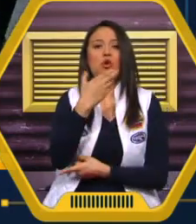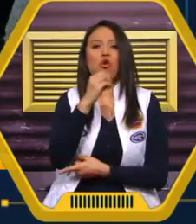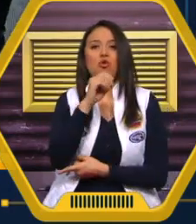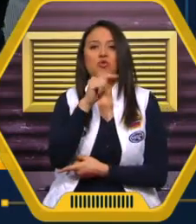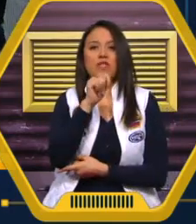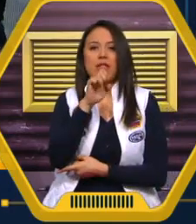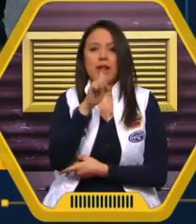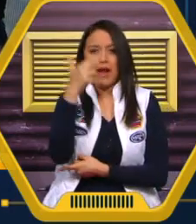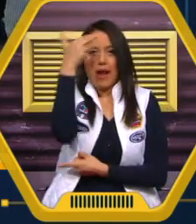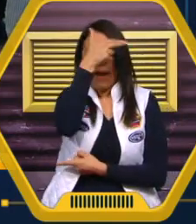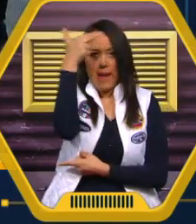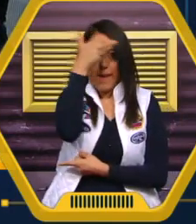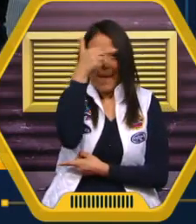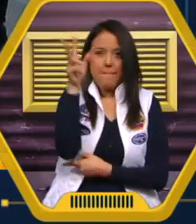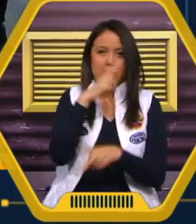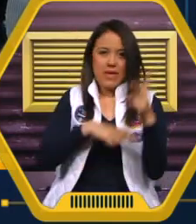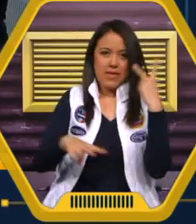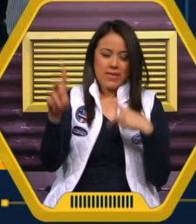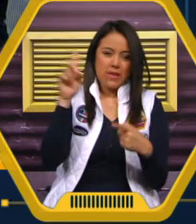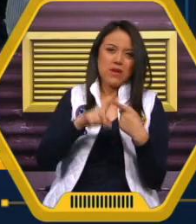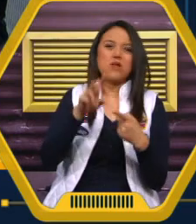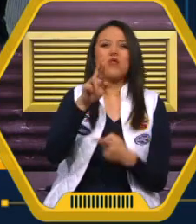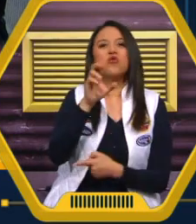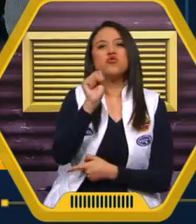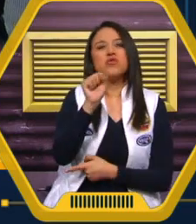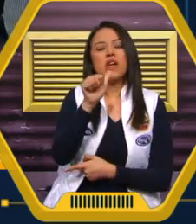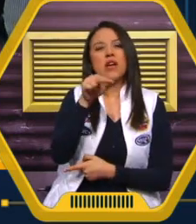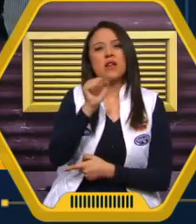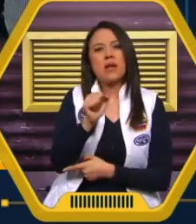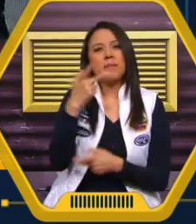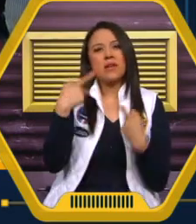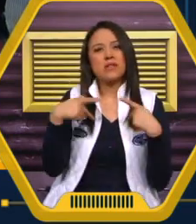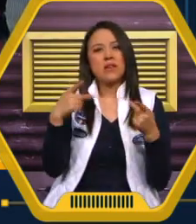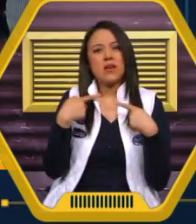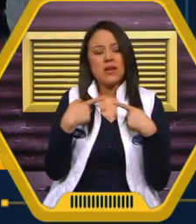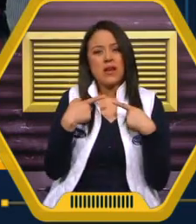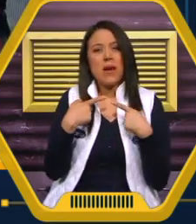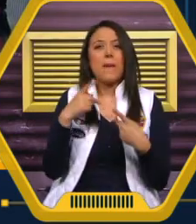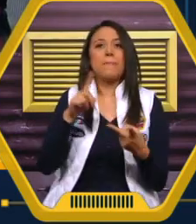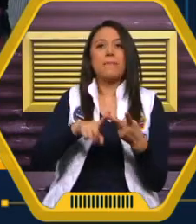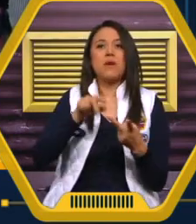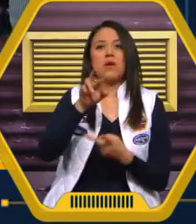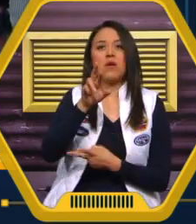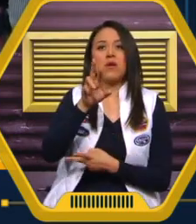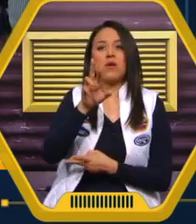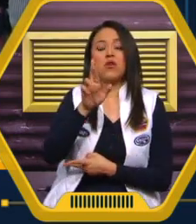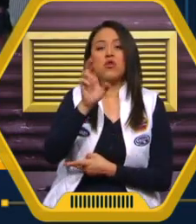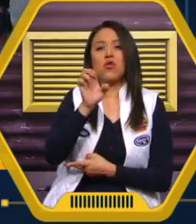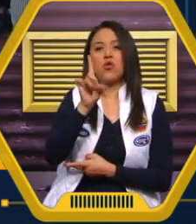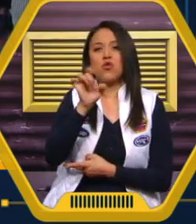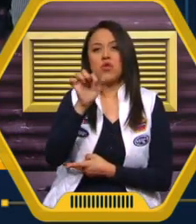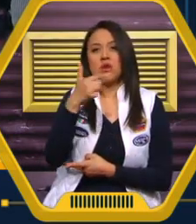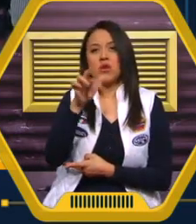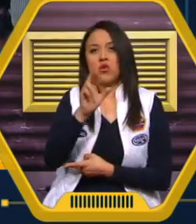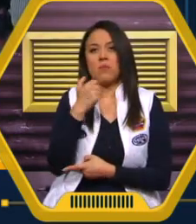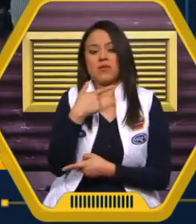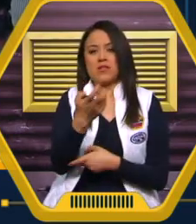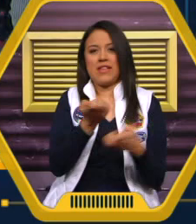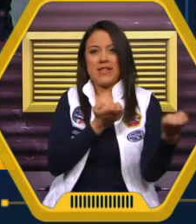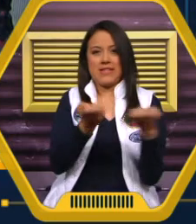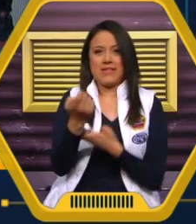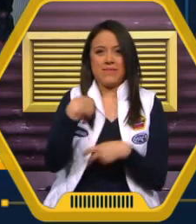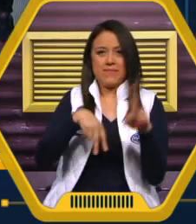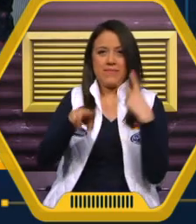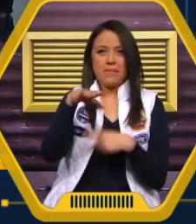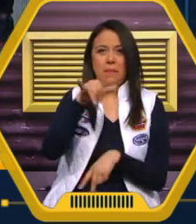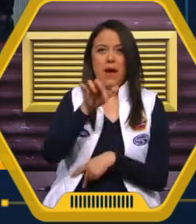gusto recibir a Rosana Ramón del Río, gerente de Spa Marquis Reforma, y a Rodrigo Villaseca Valdominos, entrenador del gimnasio Marquis